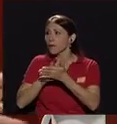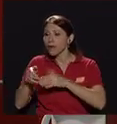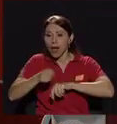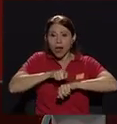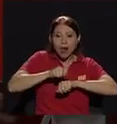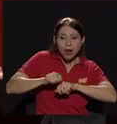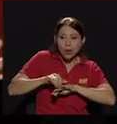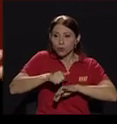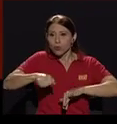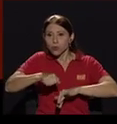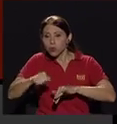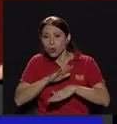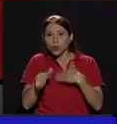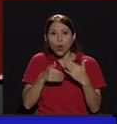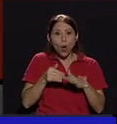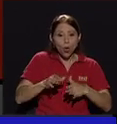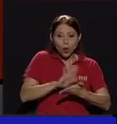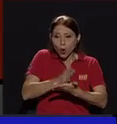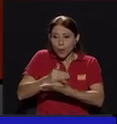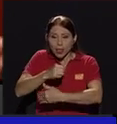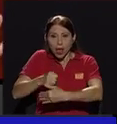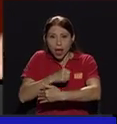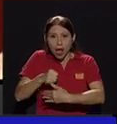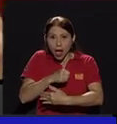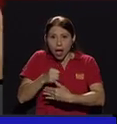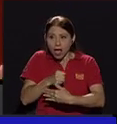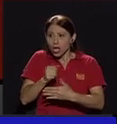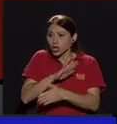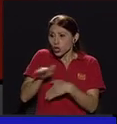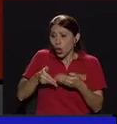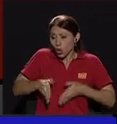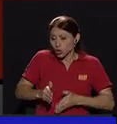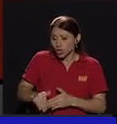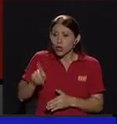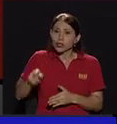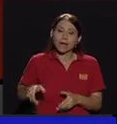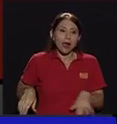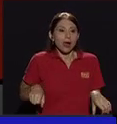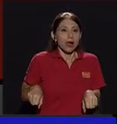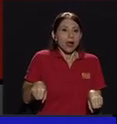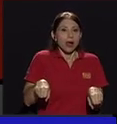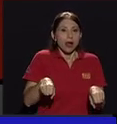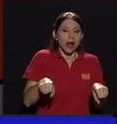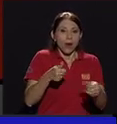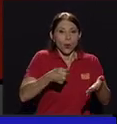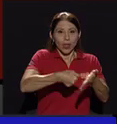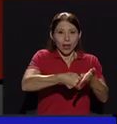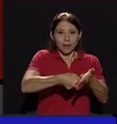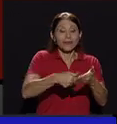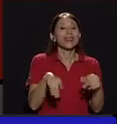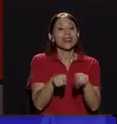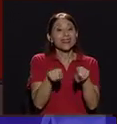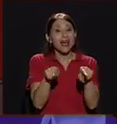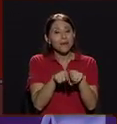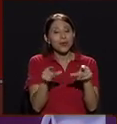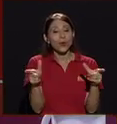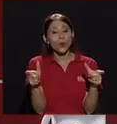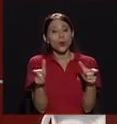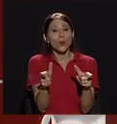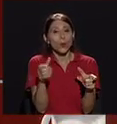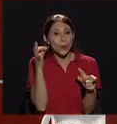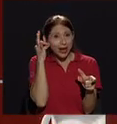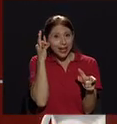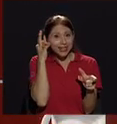limpia, la ropa lista, y además cargar con todos los chiquillos para la urna. Y además había un grupo de mujeres que habían sido llamadas